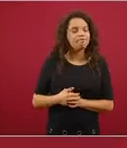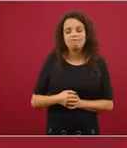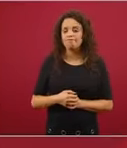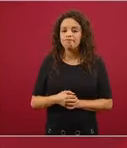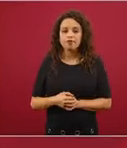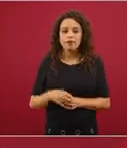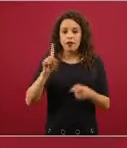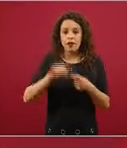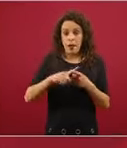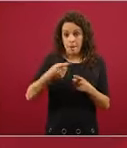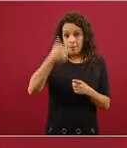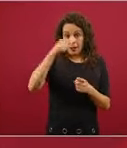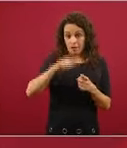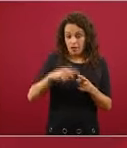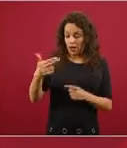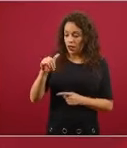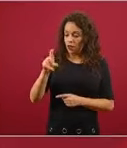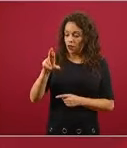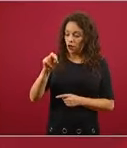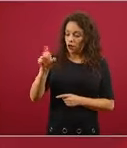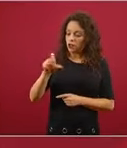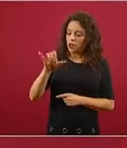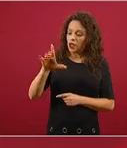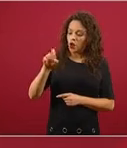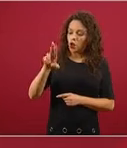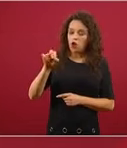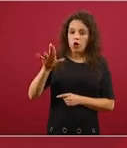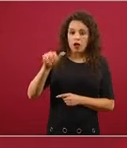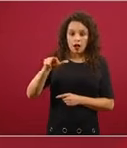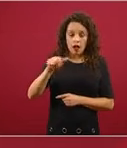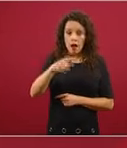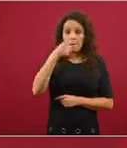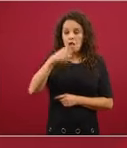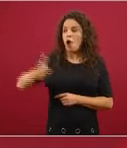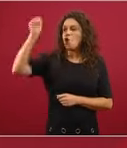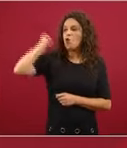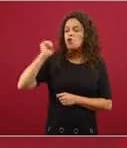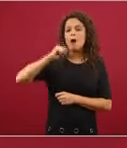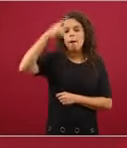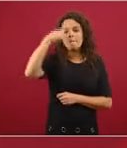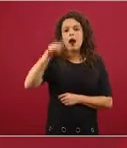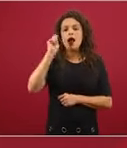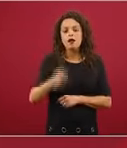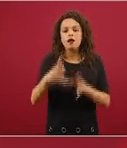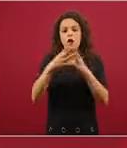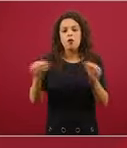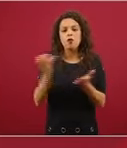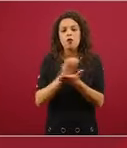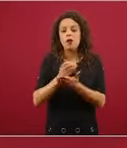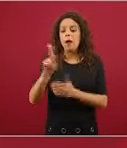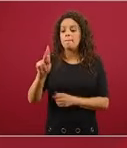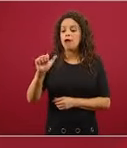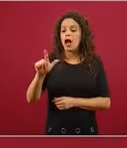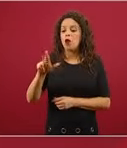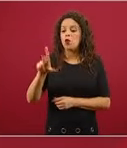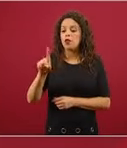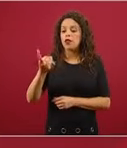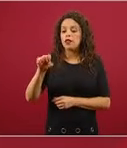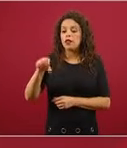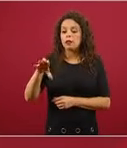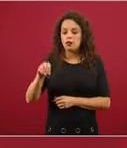medicamento antiguo, originalmente diseñado para el tratamiento del paludismo y desde hace muchos años utilizado como